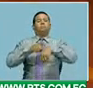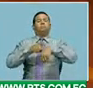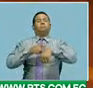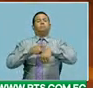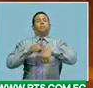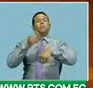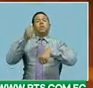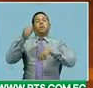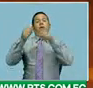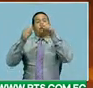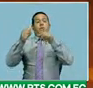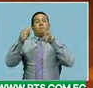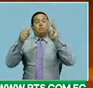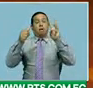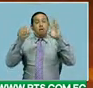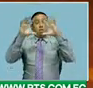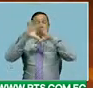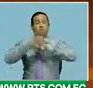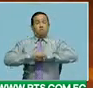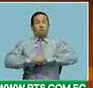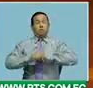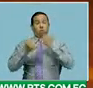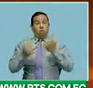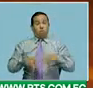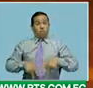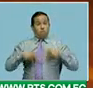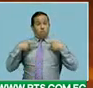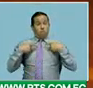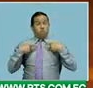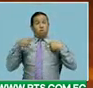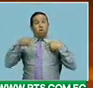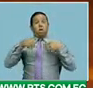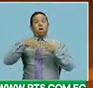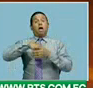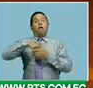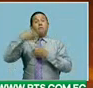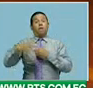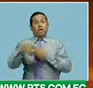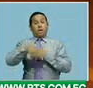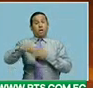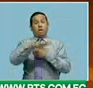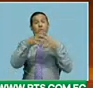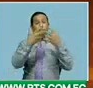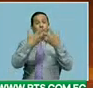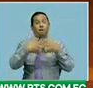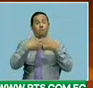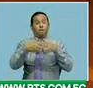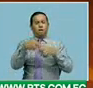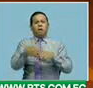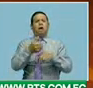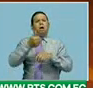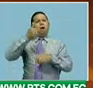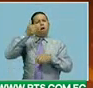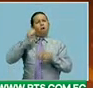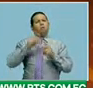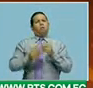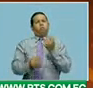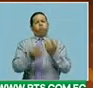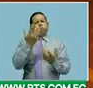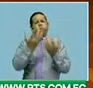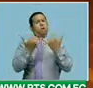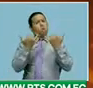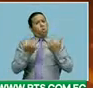...22:06, estamos transmitiendo en vivo desde los exteriores de esta cartonera que aún enfrenta las llamas desde el día de ayer. Vamos ahora mismo a